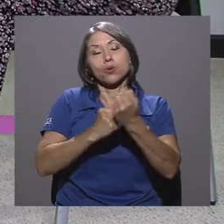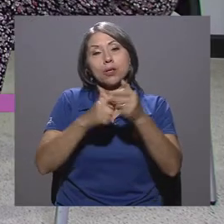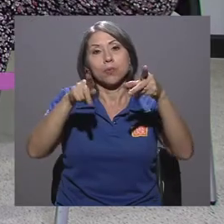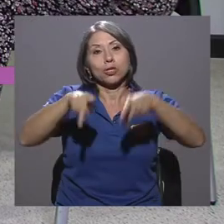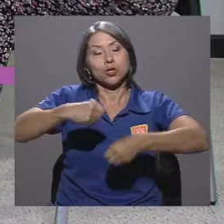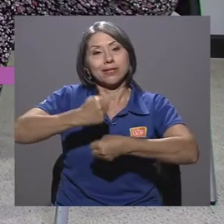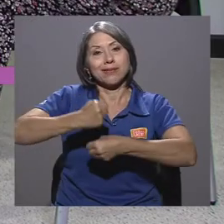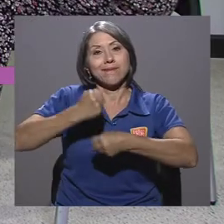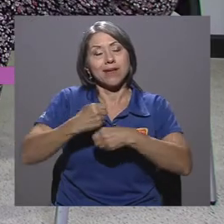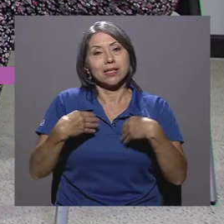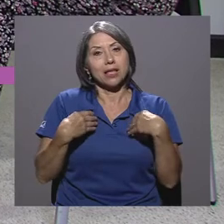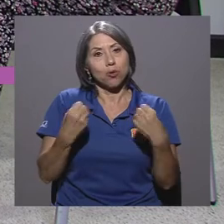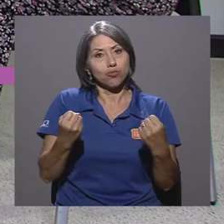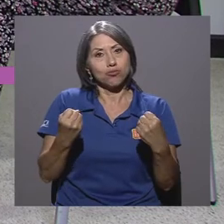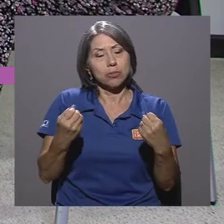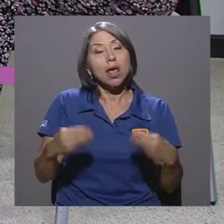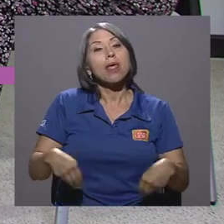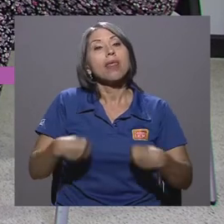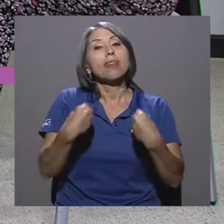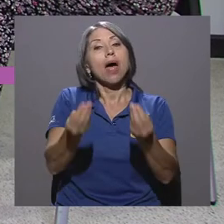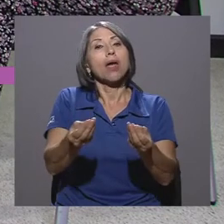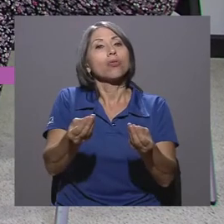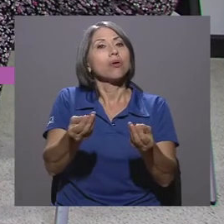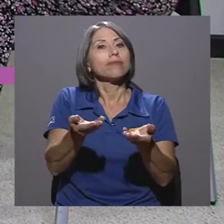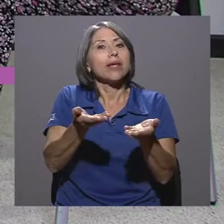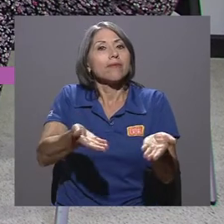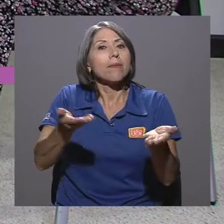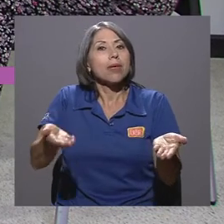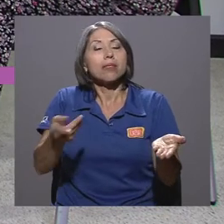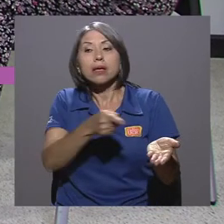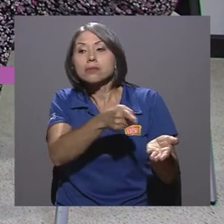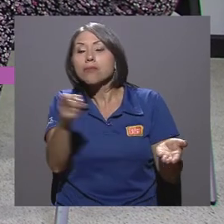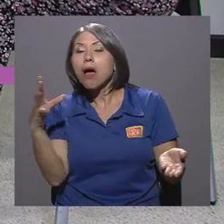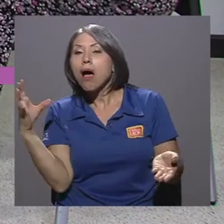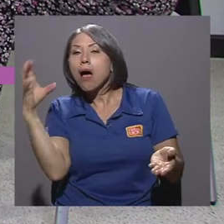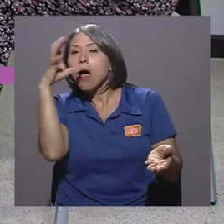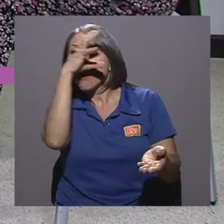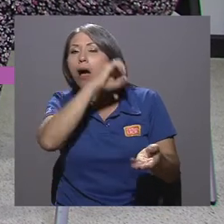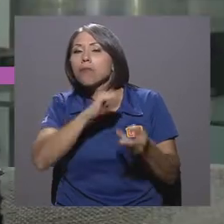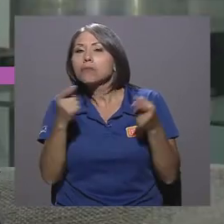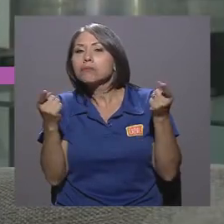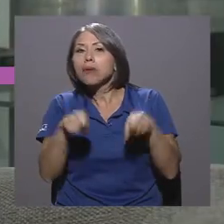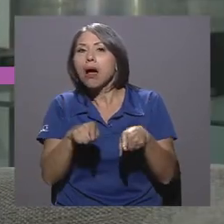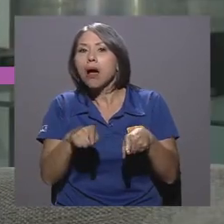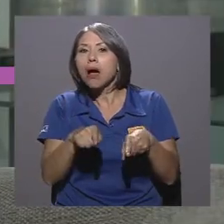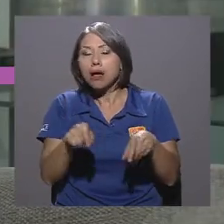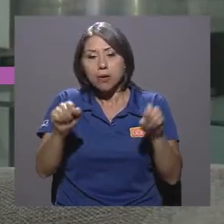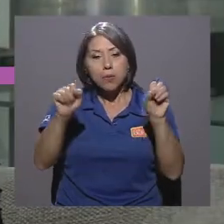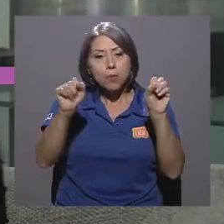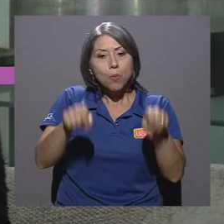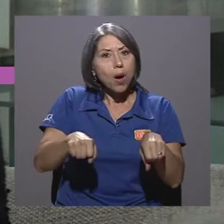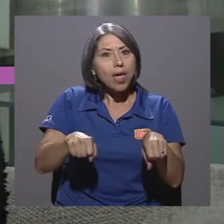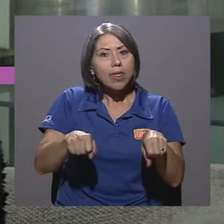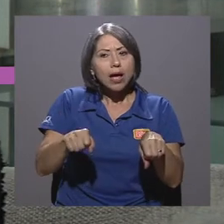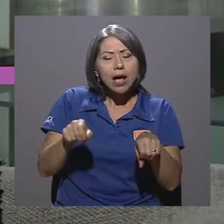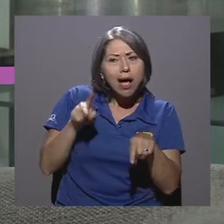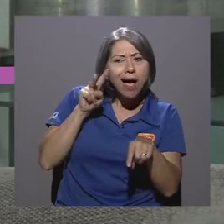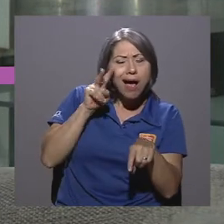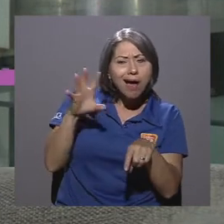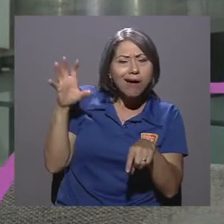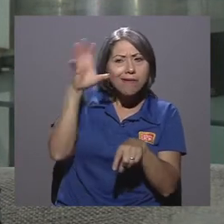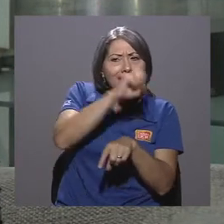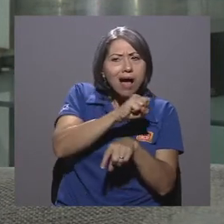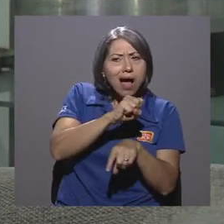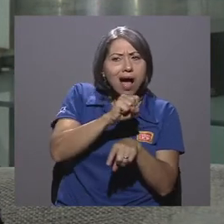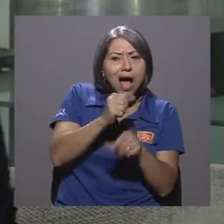salud, dándole herramientas para que puedan detectar el caso tempranamente, para que puedan aislarlo y para que